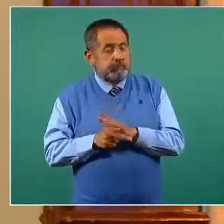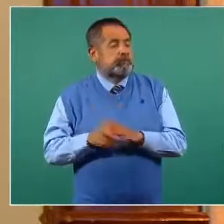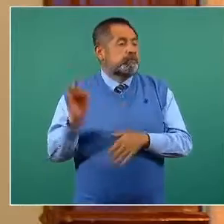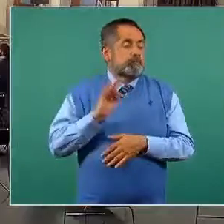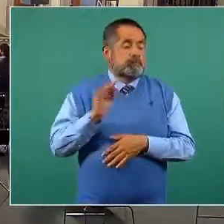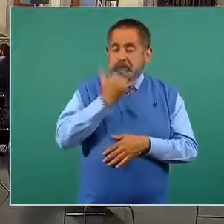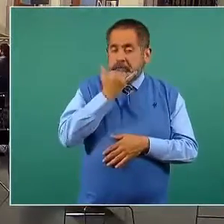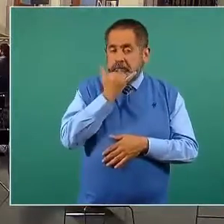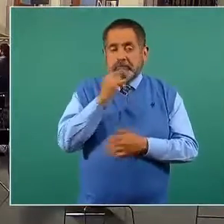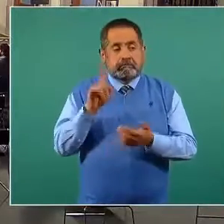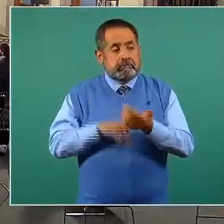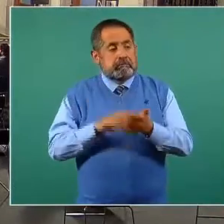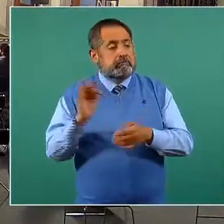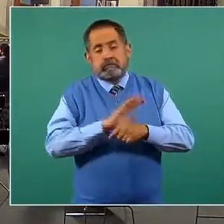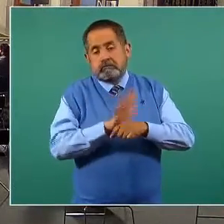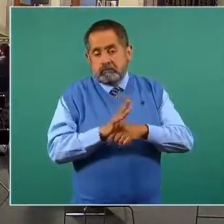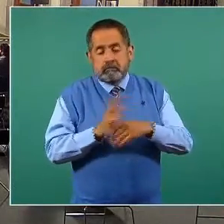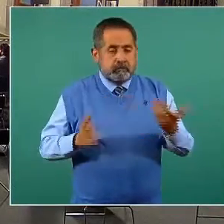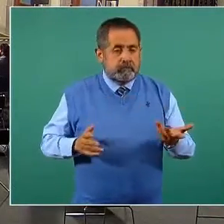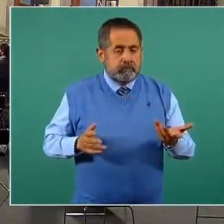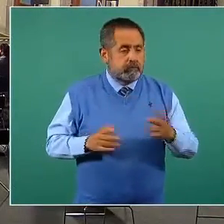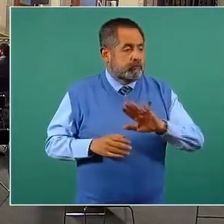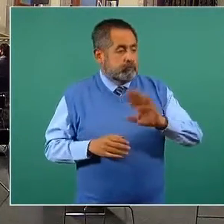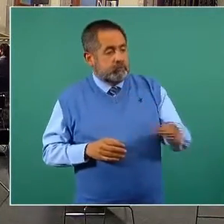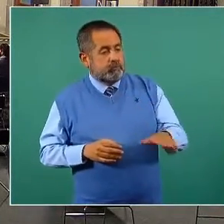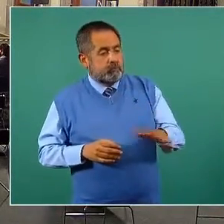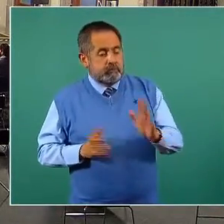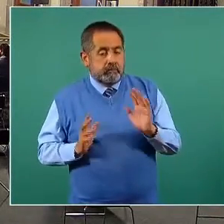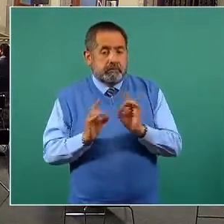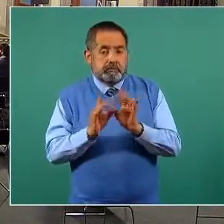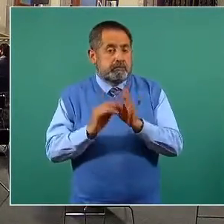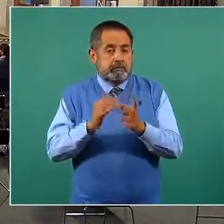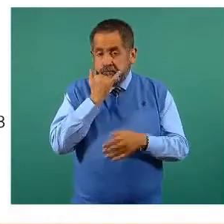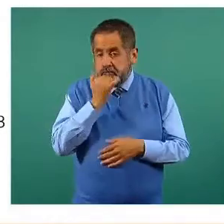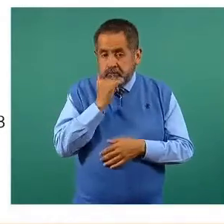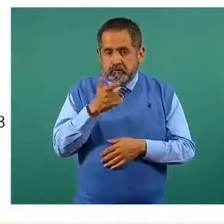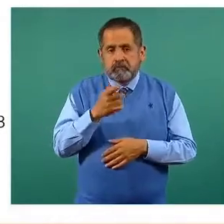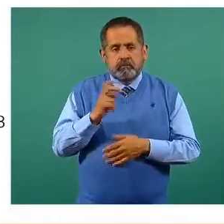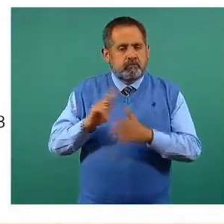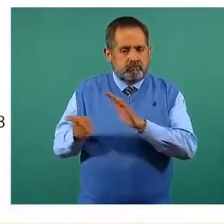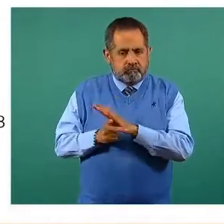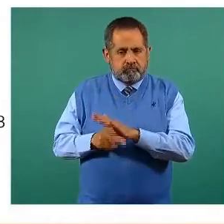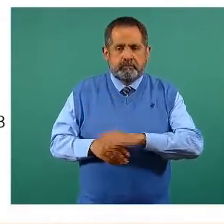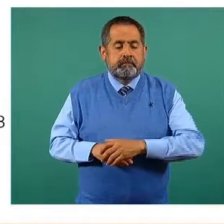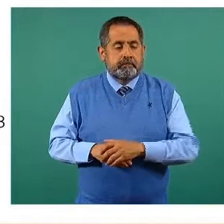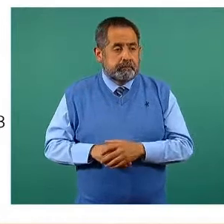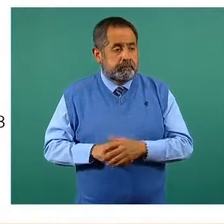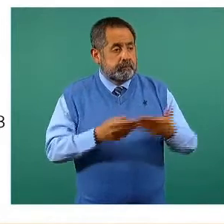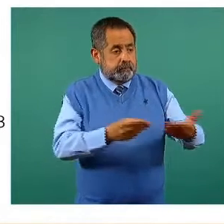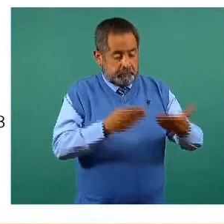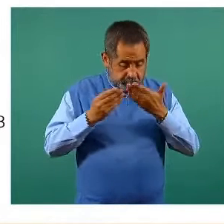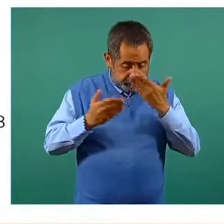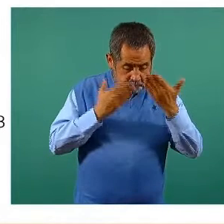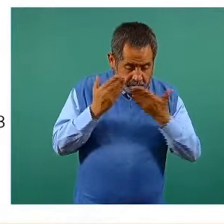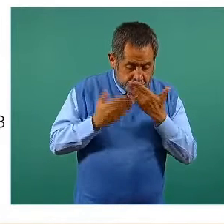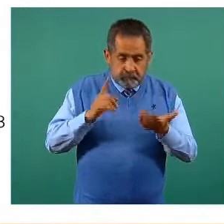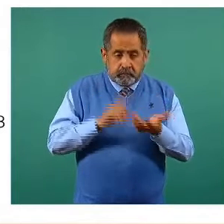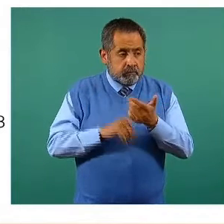motivo, no causa que la defunción se descarte en automático. Al revés, cuando no se tienen estos primeros